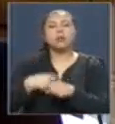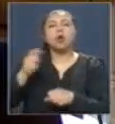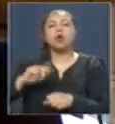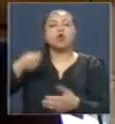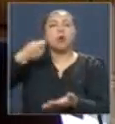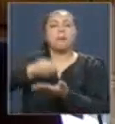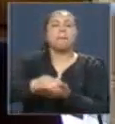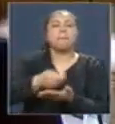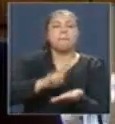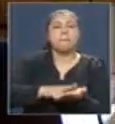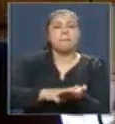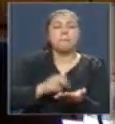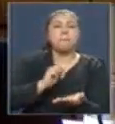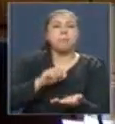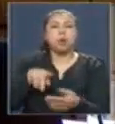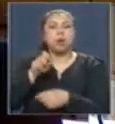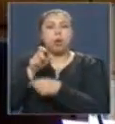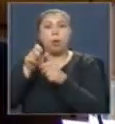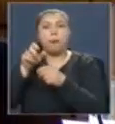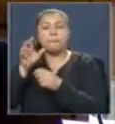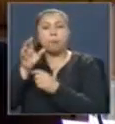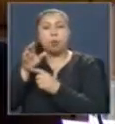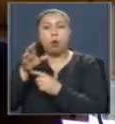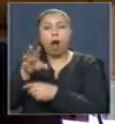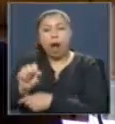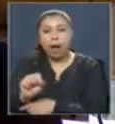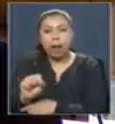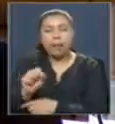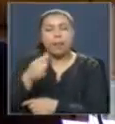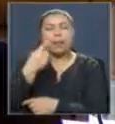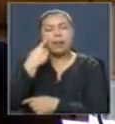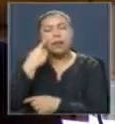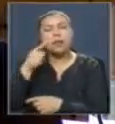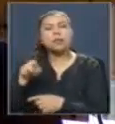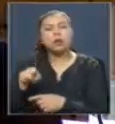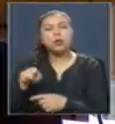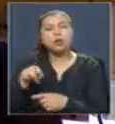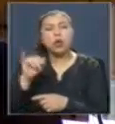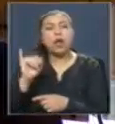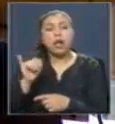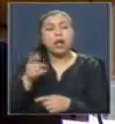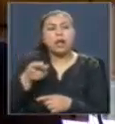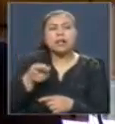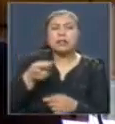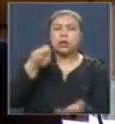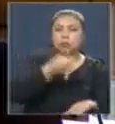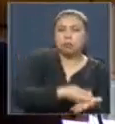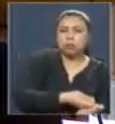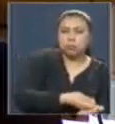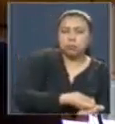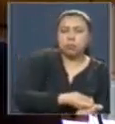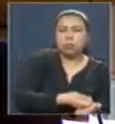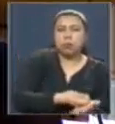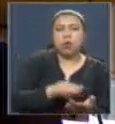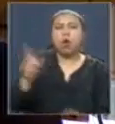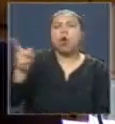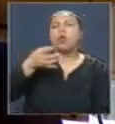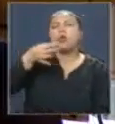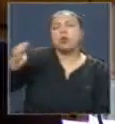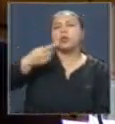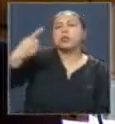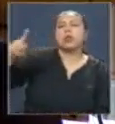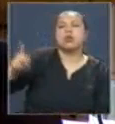podían sorprender. Y son esas operaciones. ¿Esto es compensación? Nos dicen, no, el